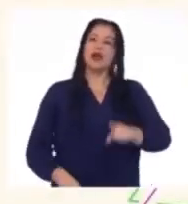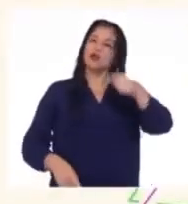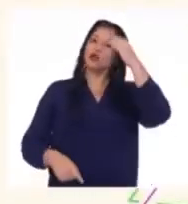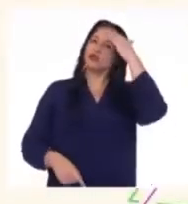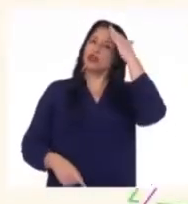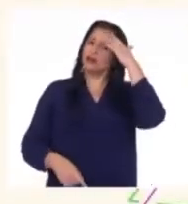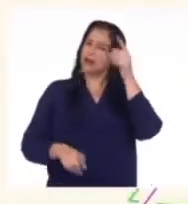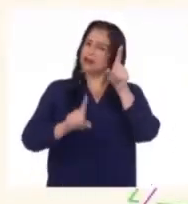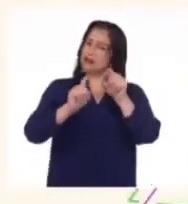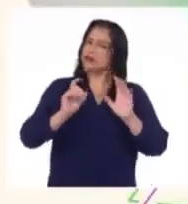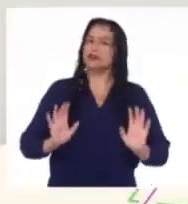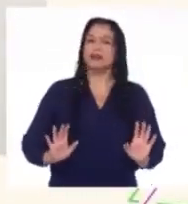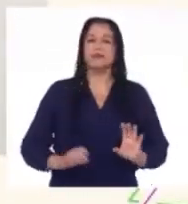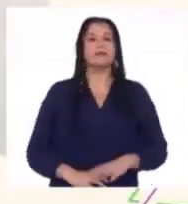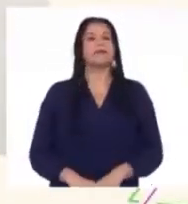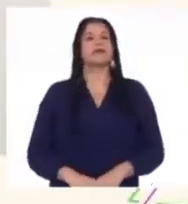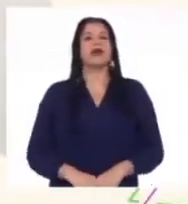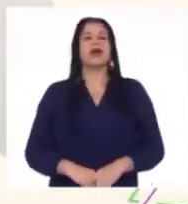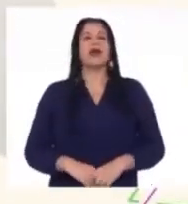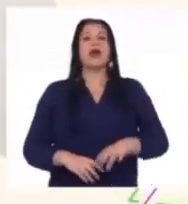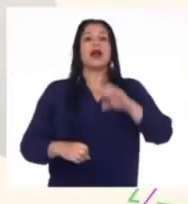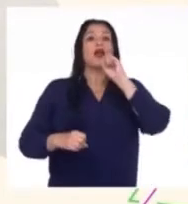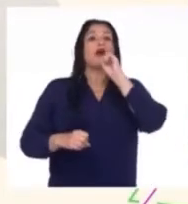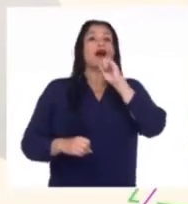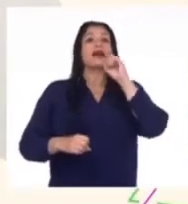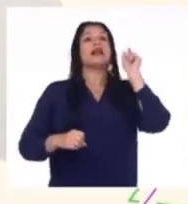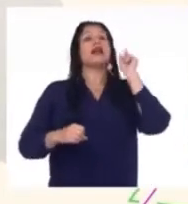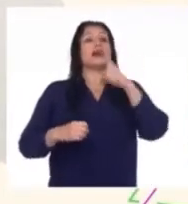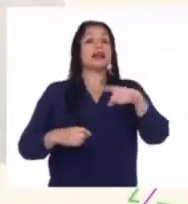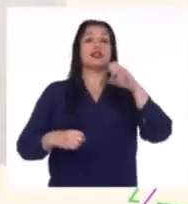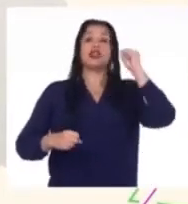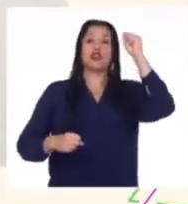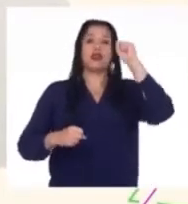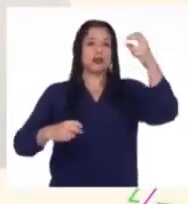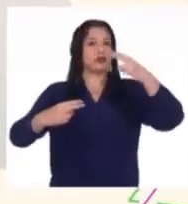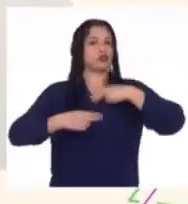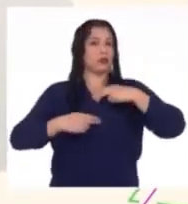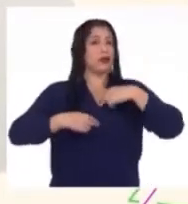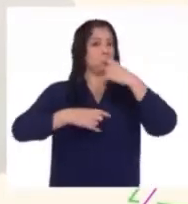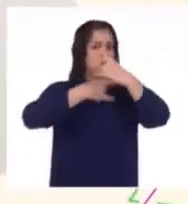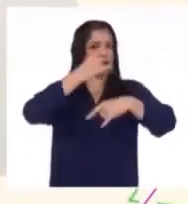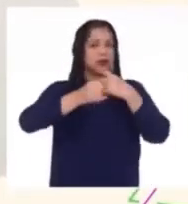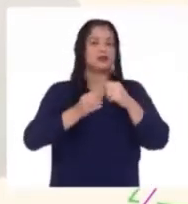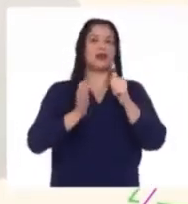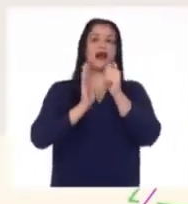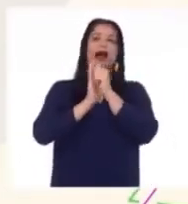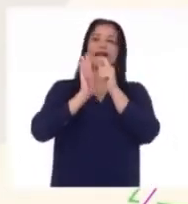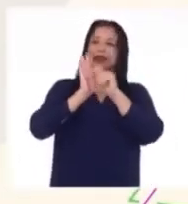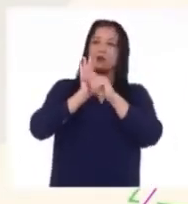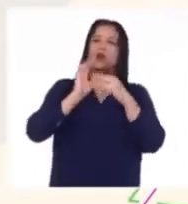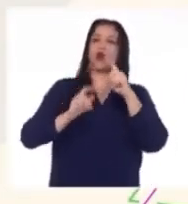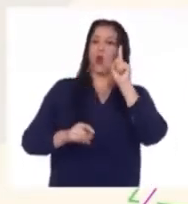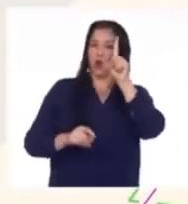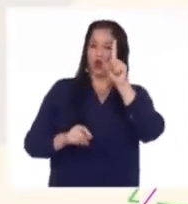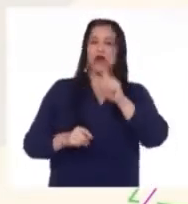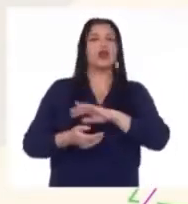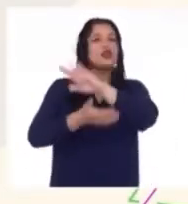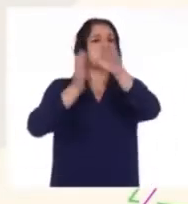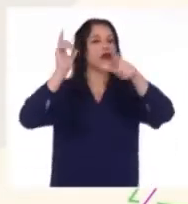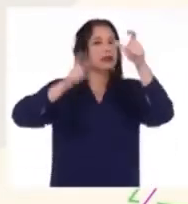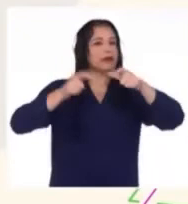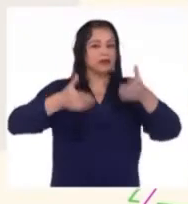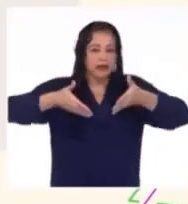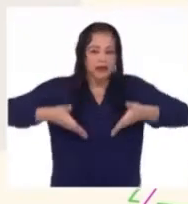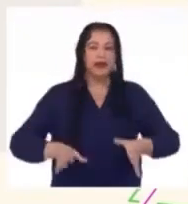¿Sabías que? Según la Declaración Universal de los Derechos Humanos, artículo 1, todos los seres